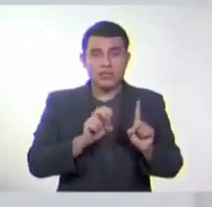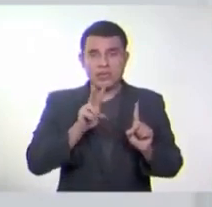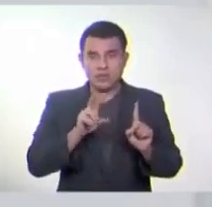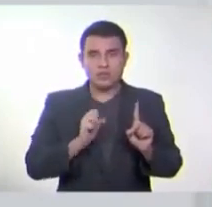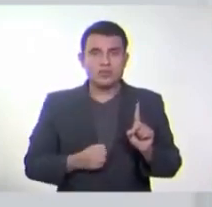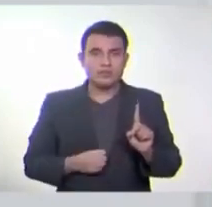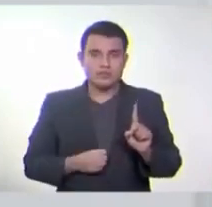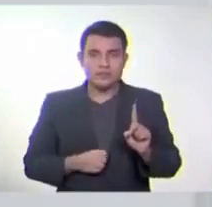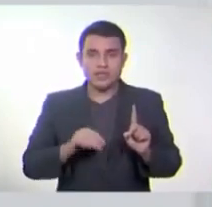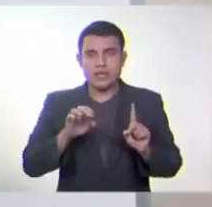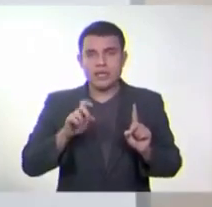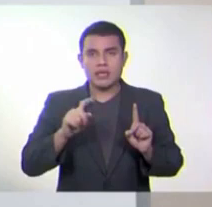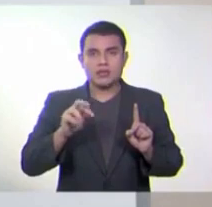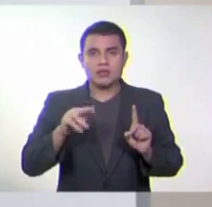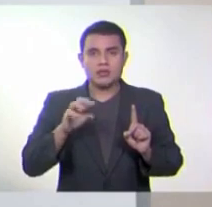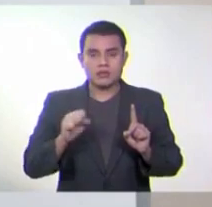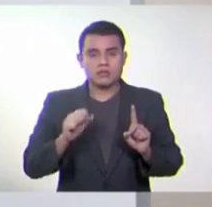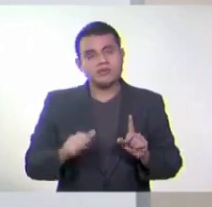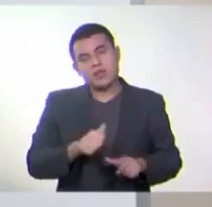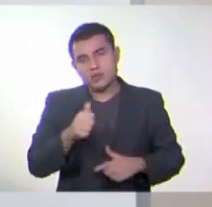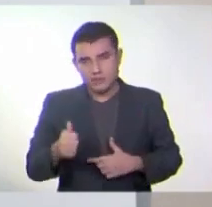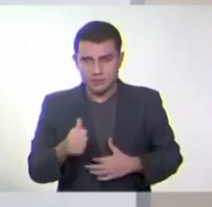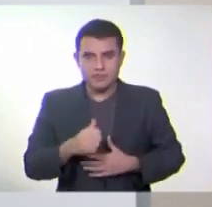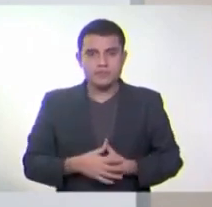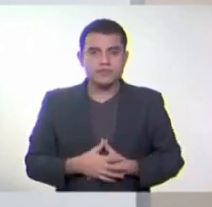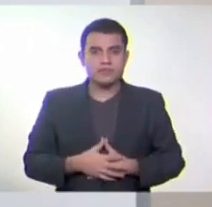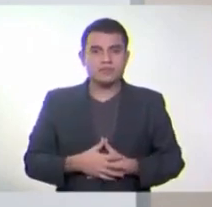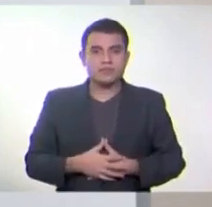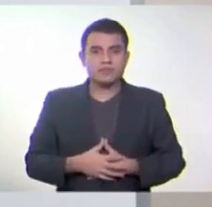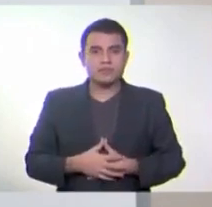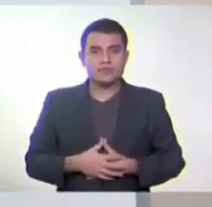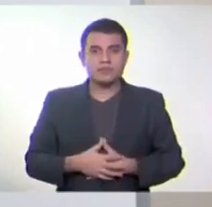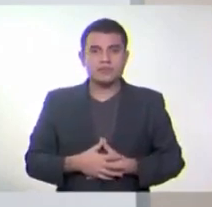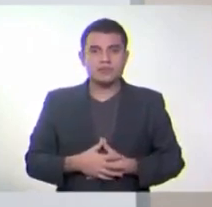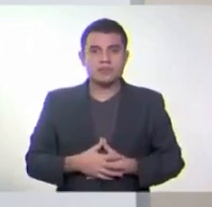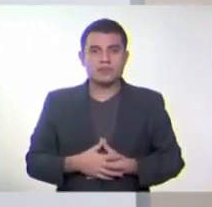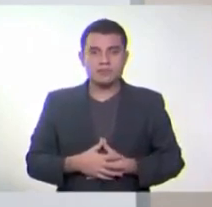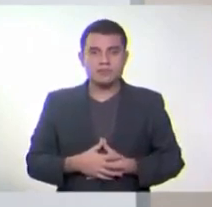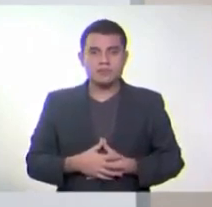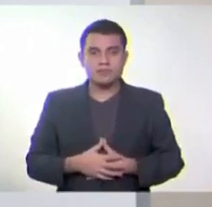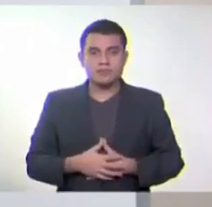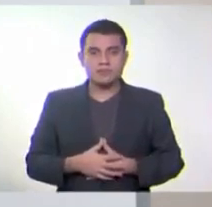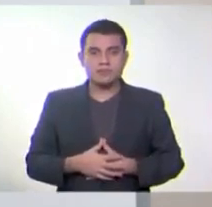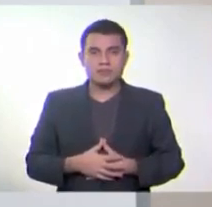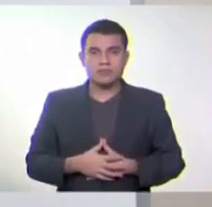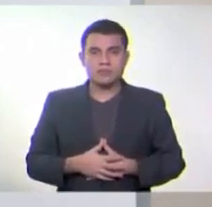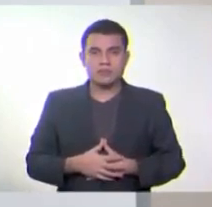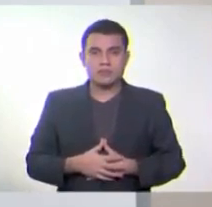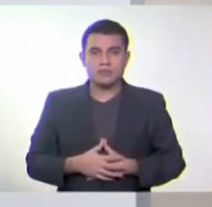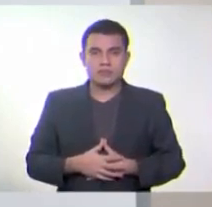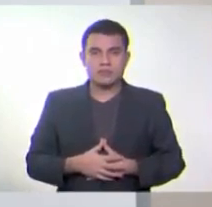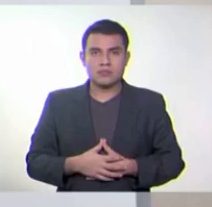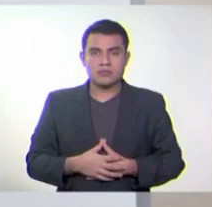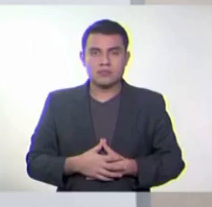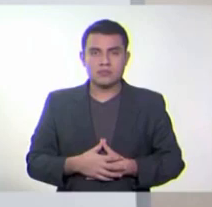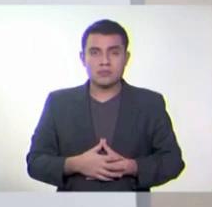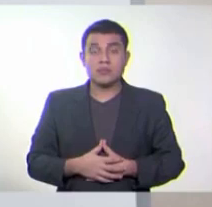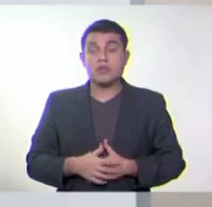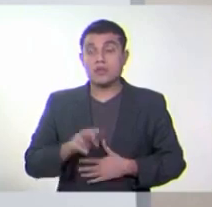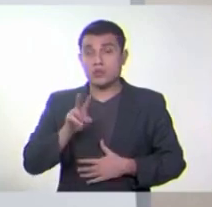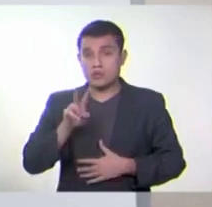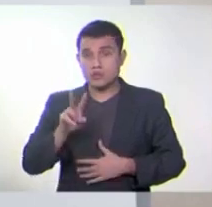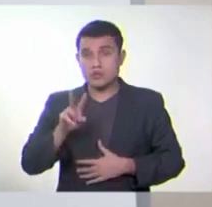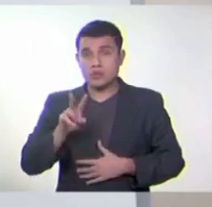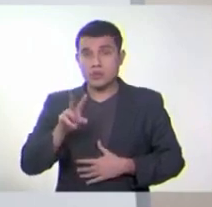electrones. Pasamos al nivel 2. En el bloque S también tiene su capacidad máxima de 2